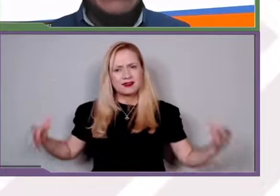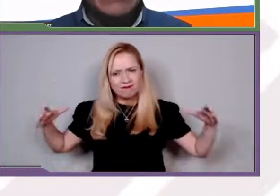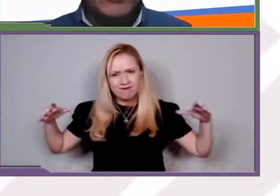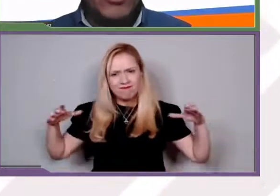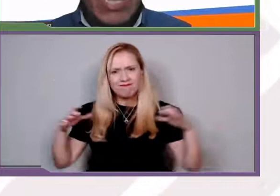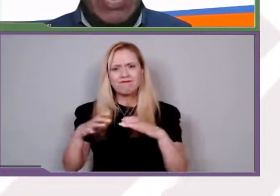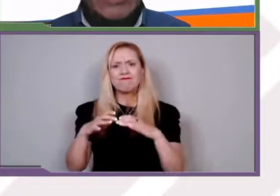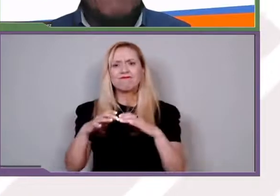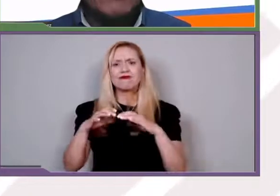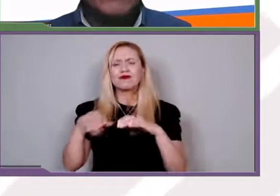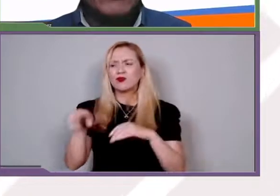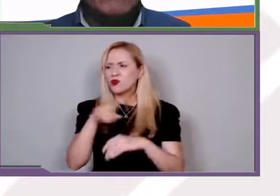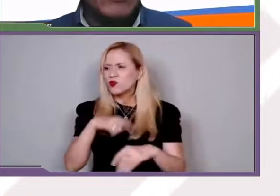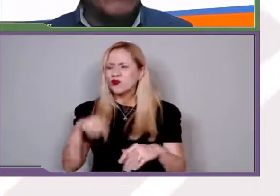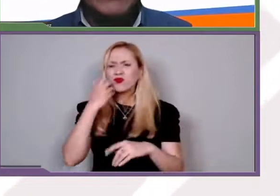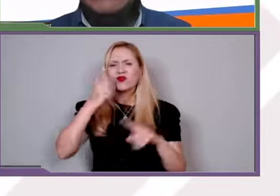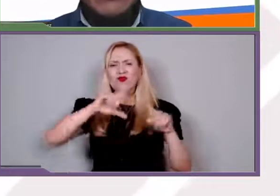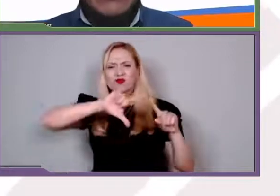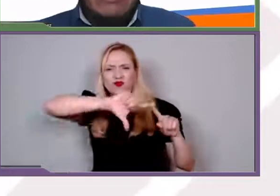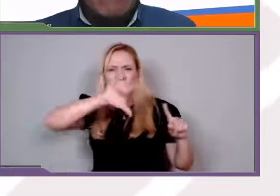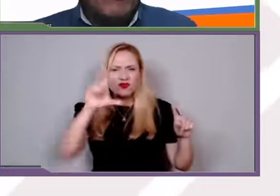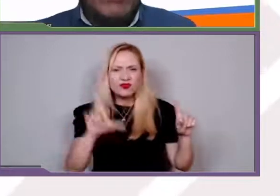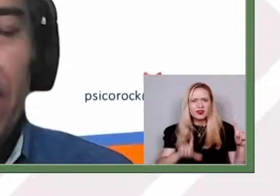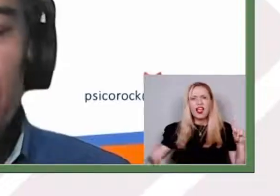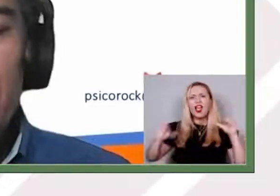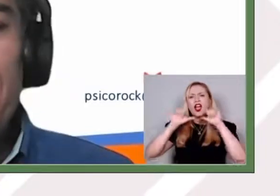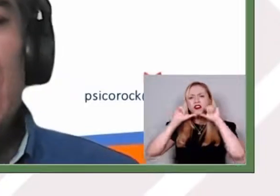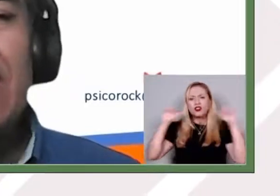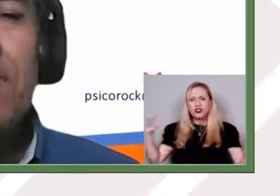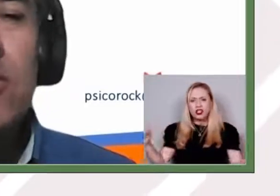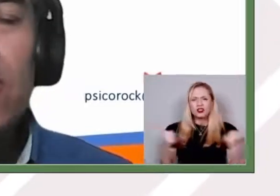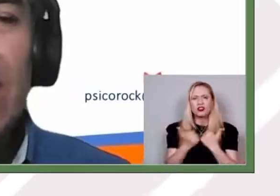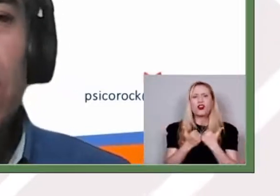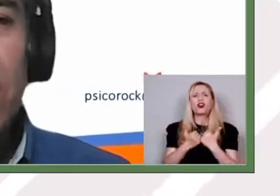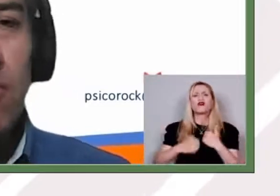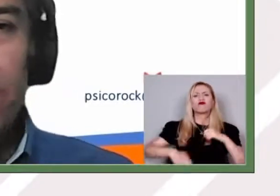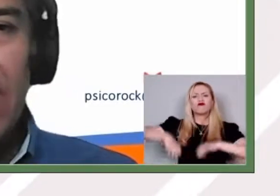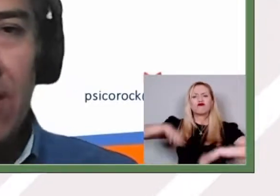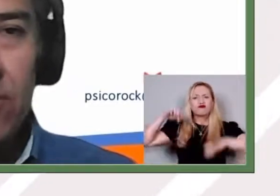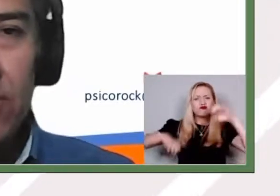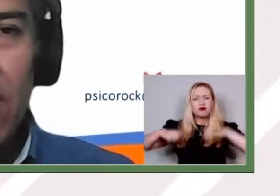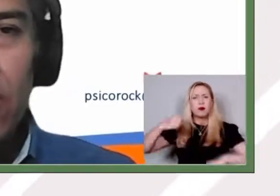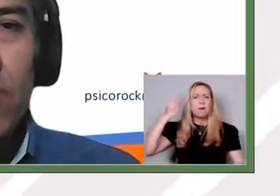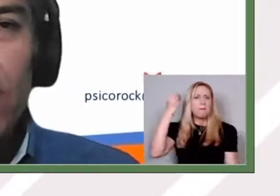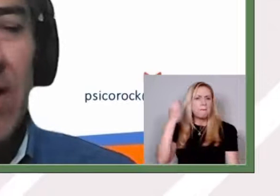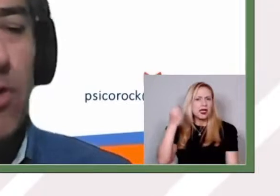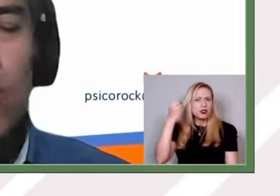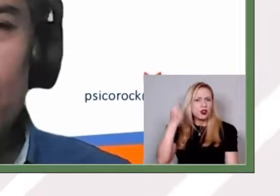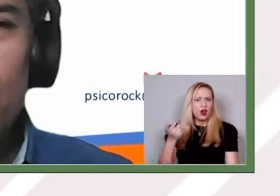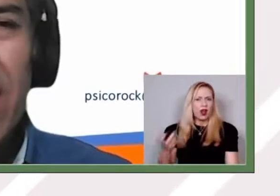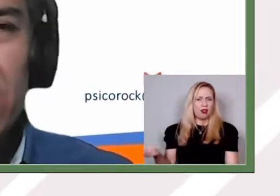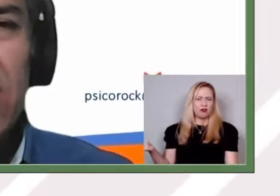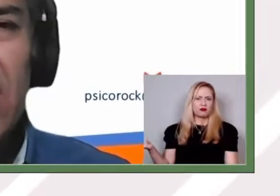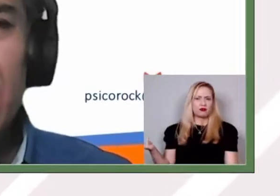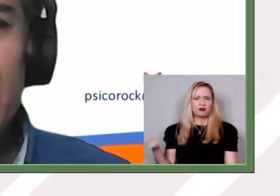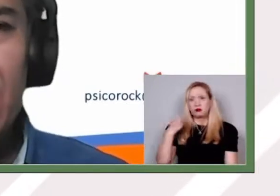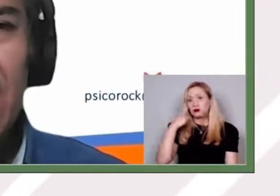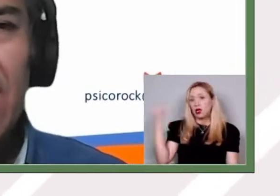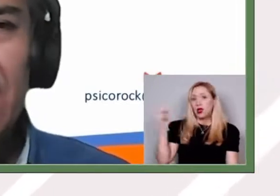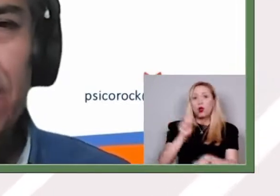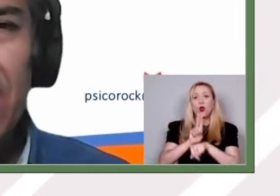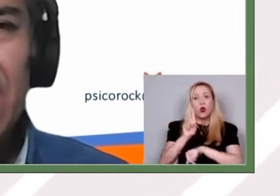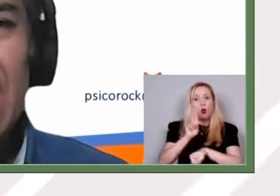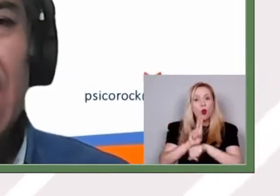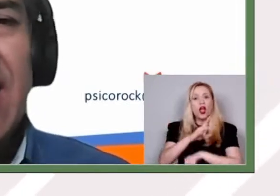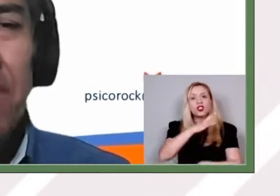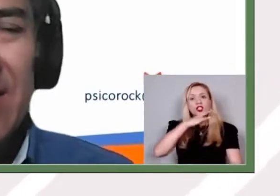asociación nacional de personas mayores, podríamos llamarla de pensionados y jubilados, como lo ha hecho Uruguay, Chile,